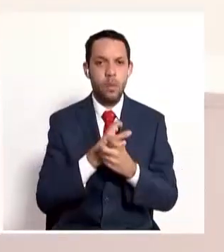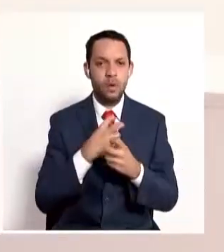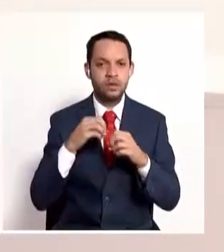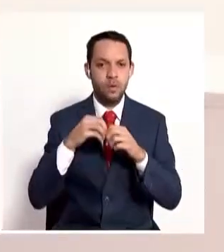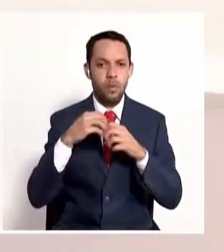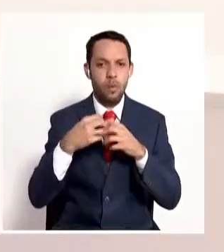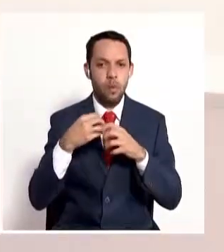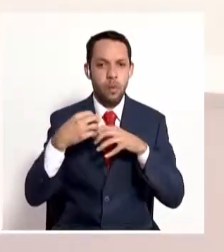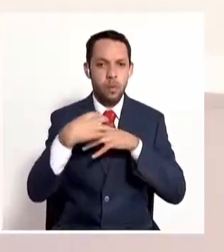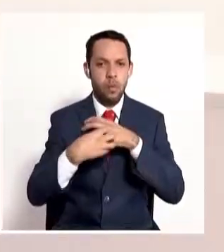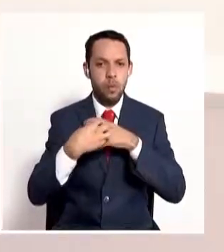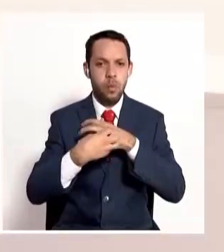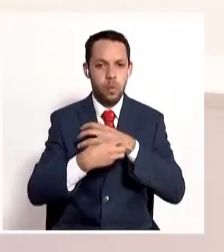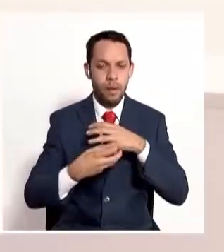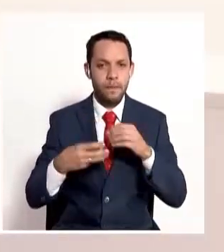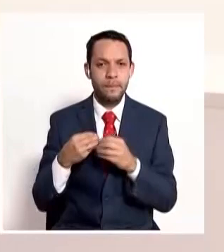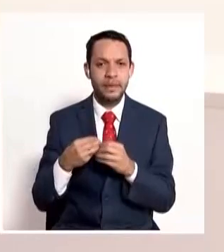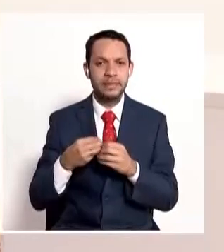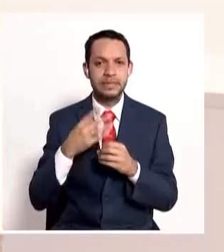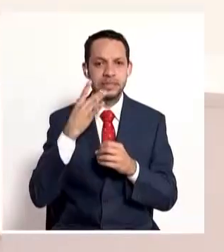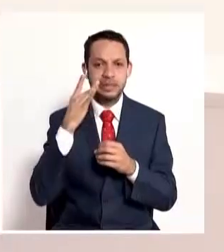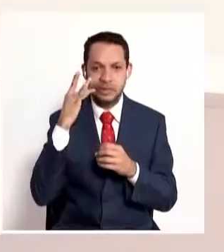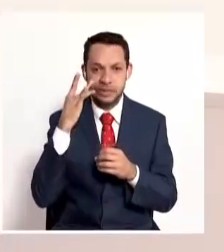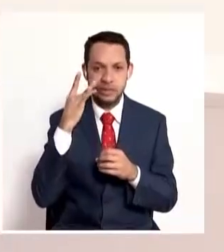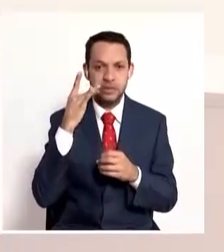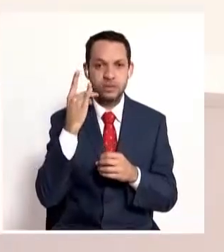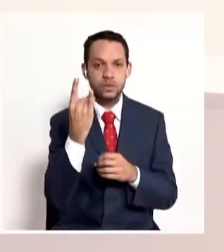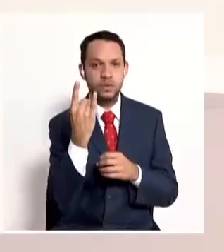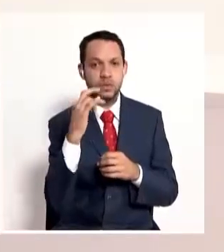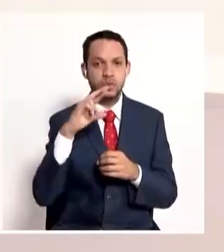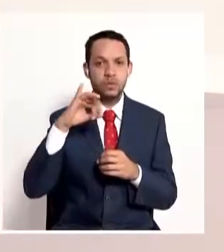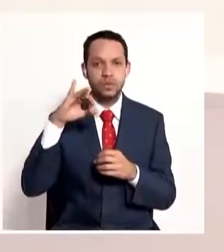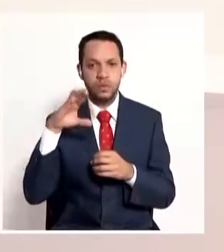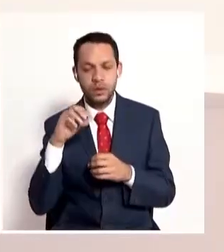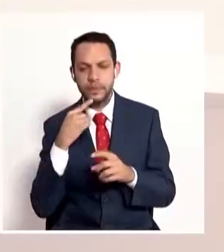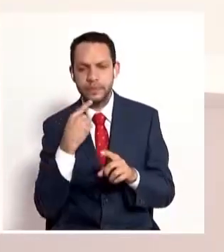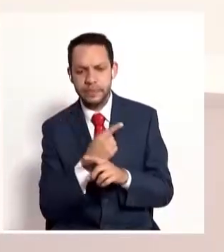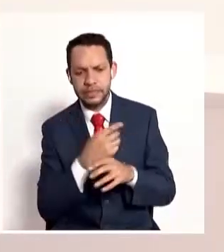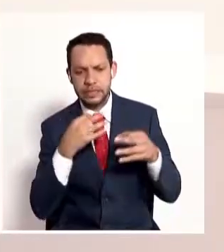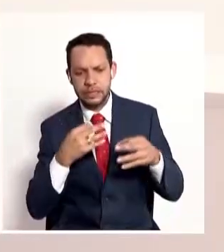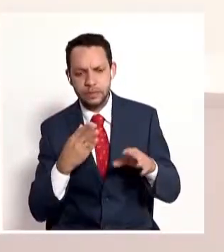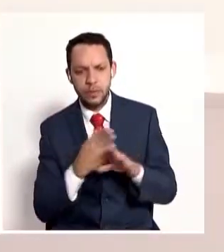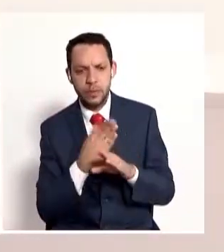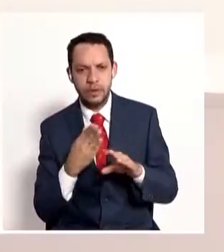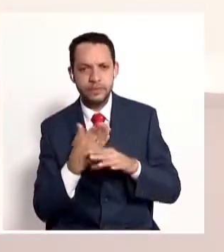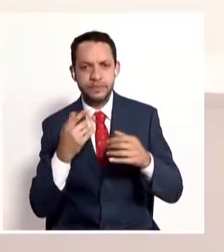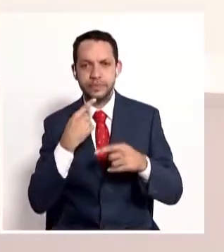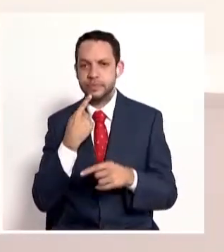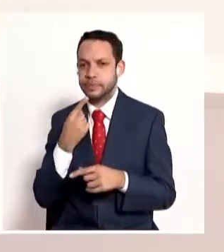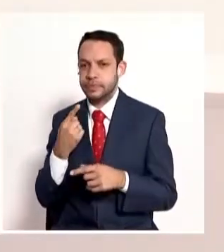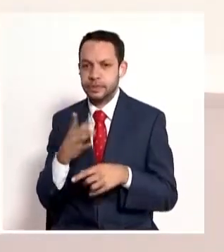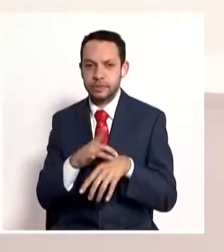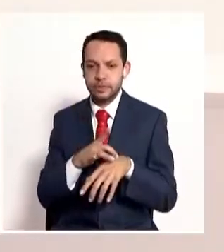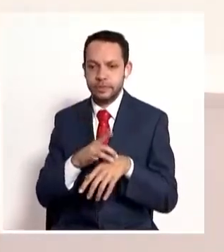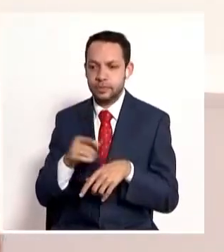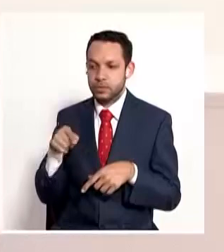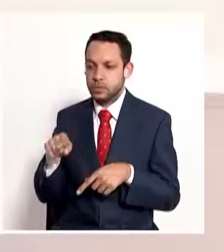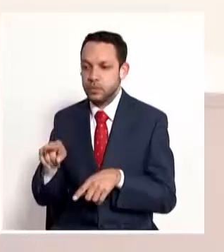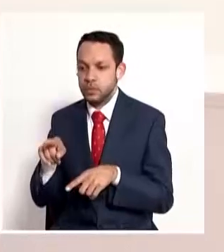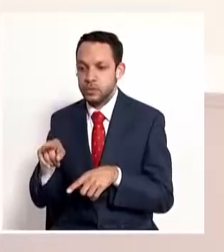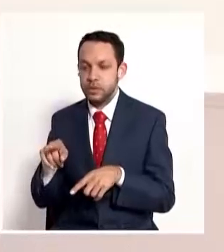dolores por ácido úrico y ayuno de modo que ya habrá pues el diagnóstico de muchos colegas usted tiene